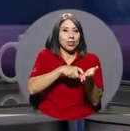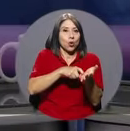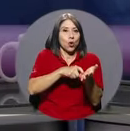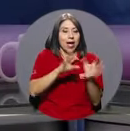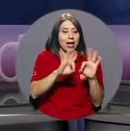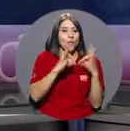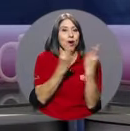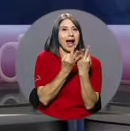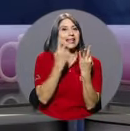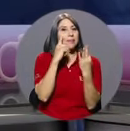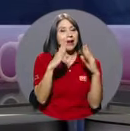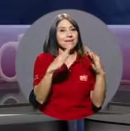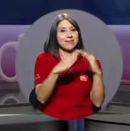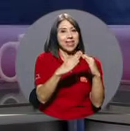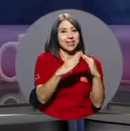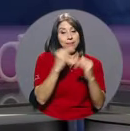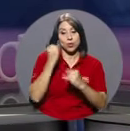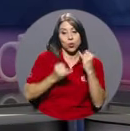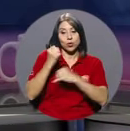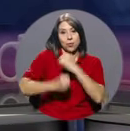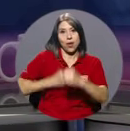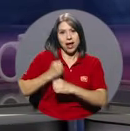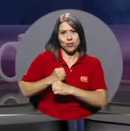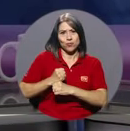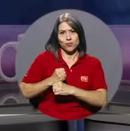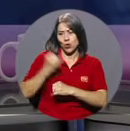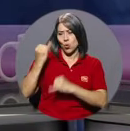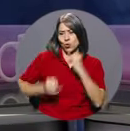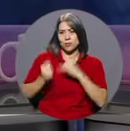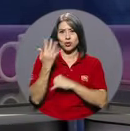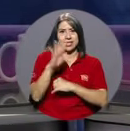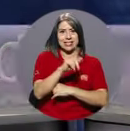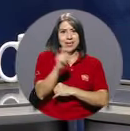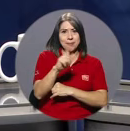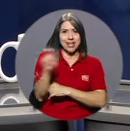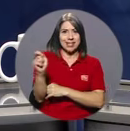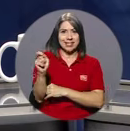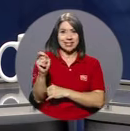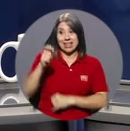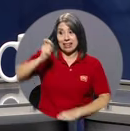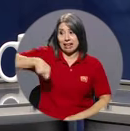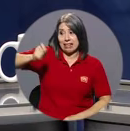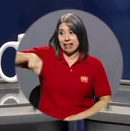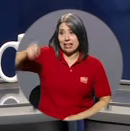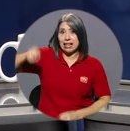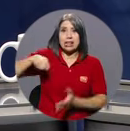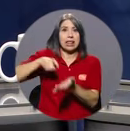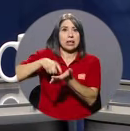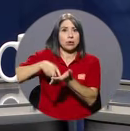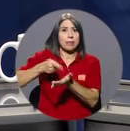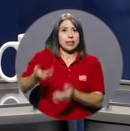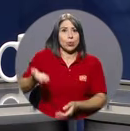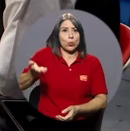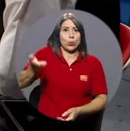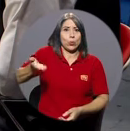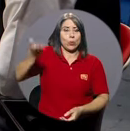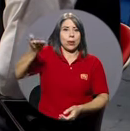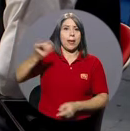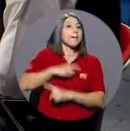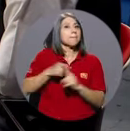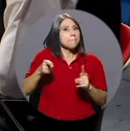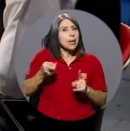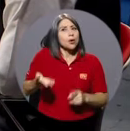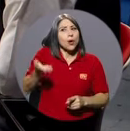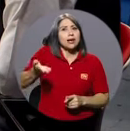vivienda. Recientemente, en efecto, el último año, particularmente en los últimos 15 meses, el endeudamiento en tarjetas sí ha crecido. Pero ha crecido, yo creo que con